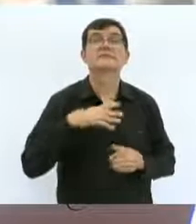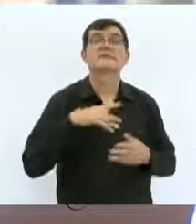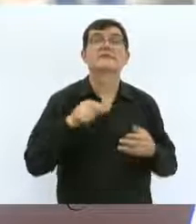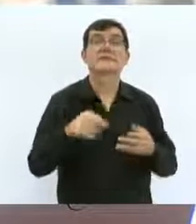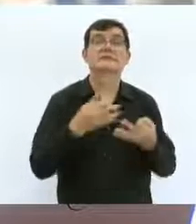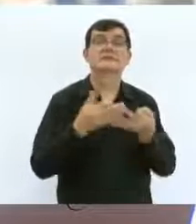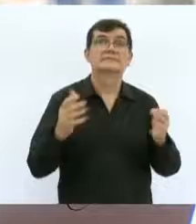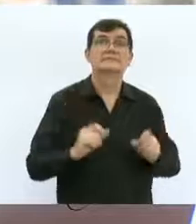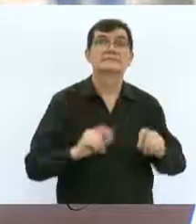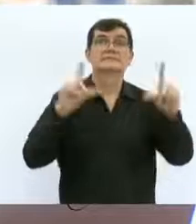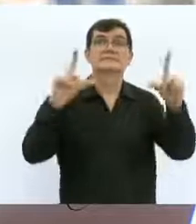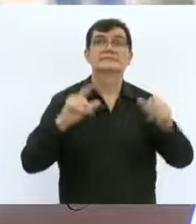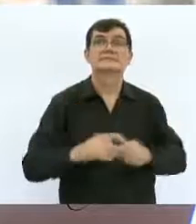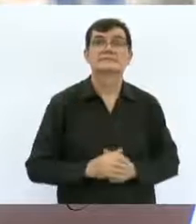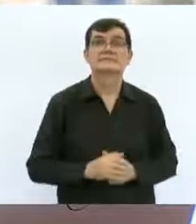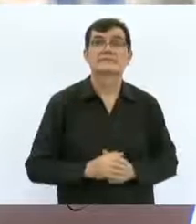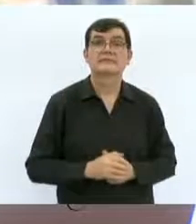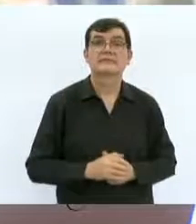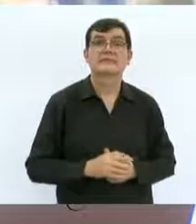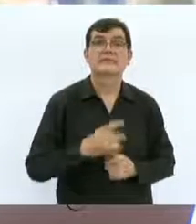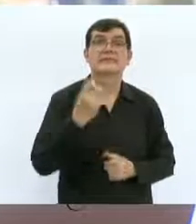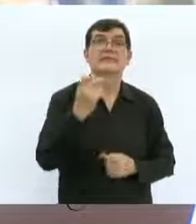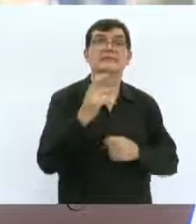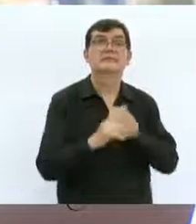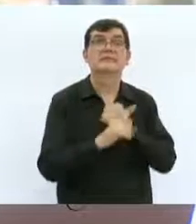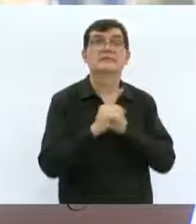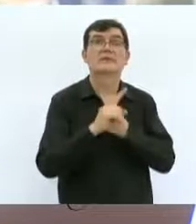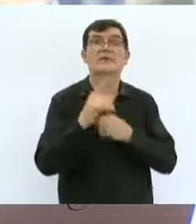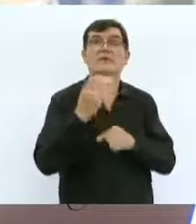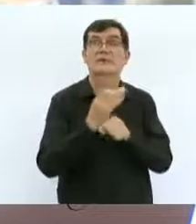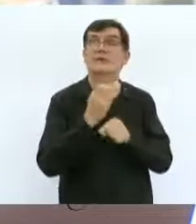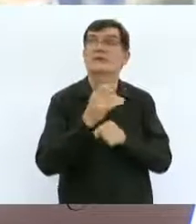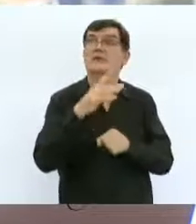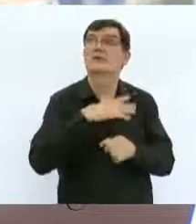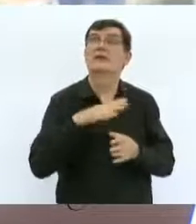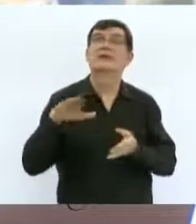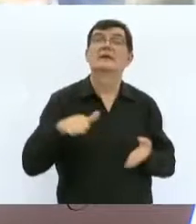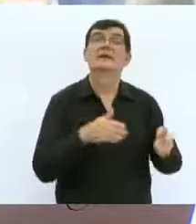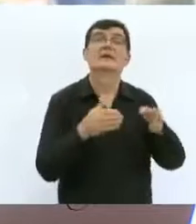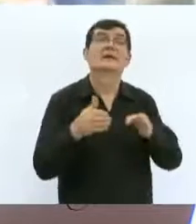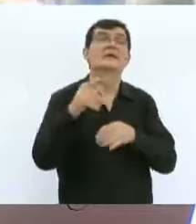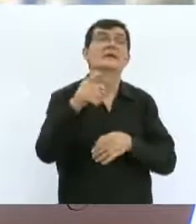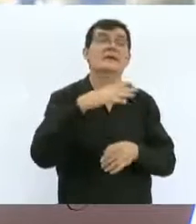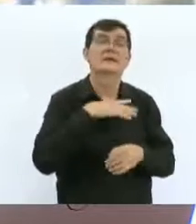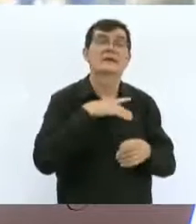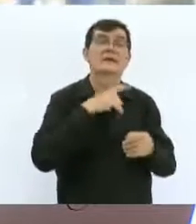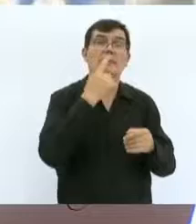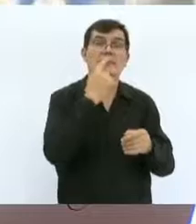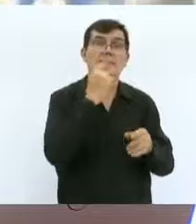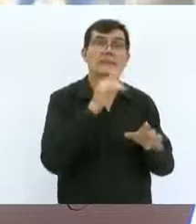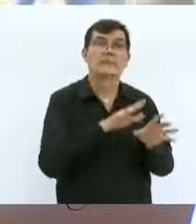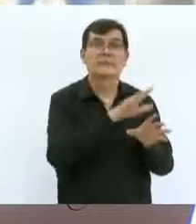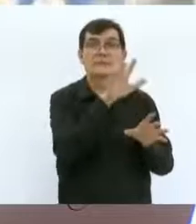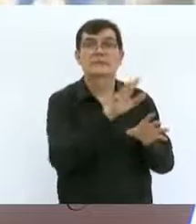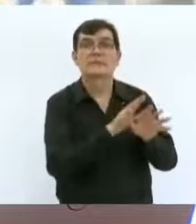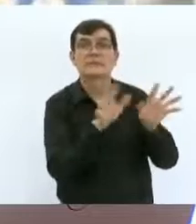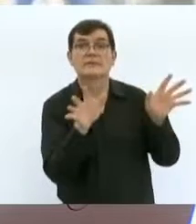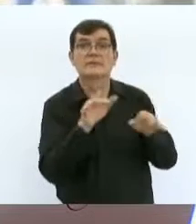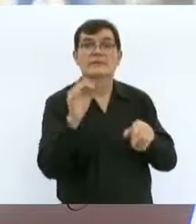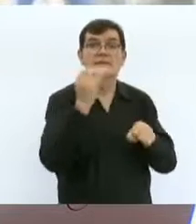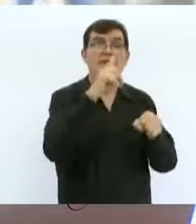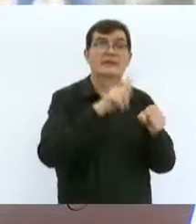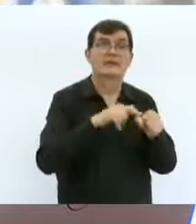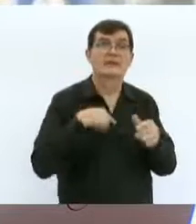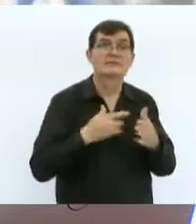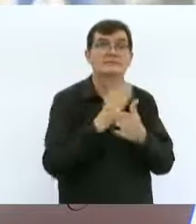lámina esta es la situación sin los caminos en donde podemos ver de color rojo las carreteras federales que son los